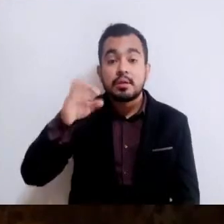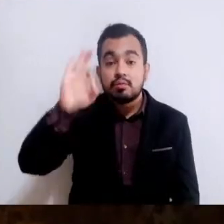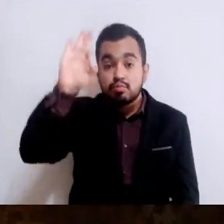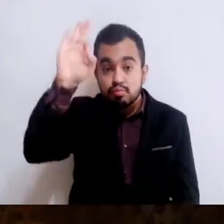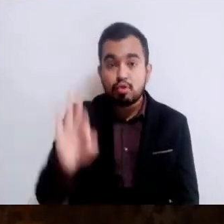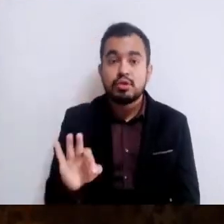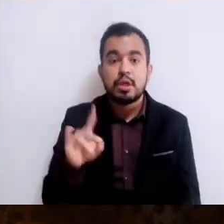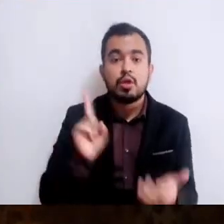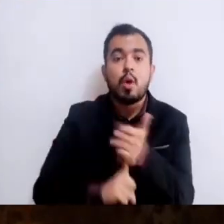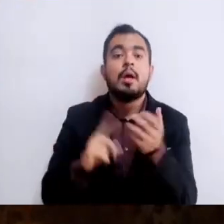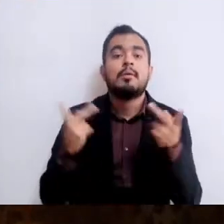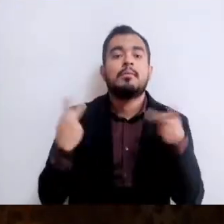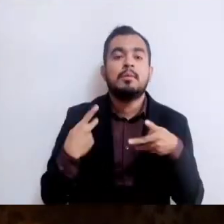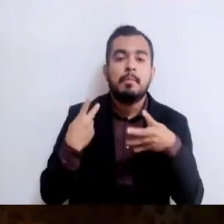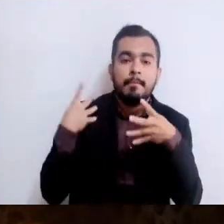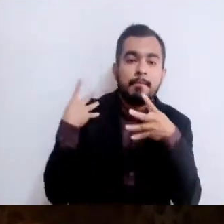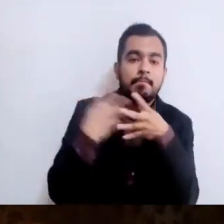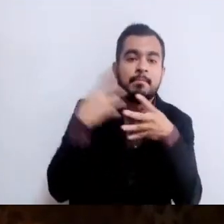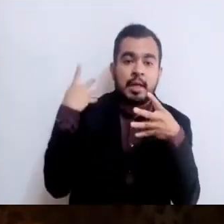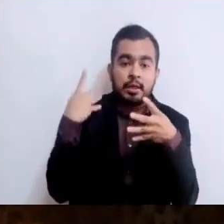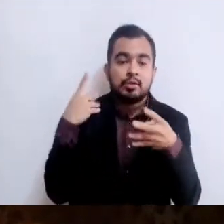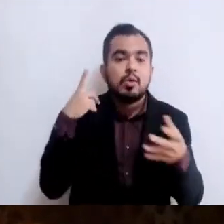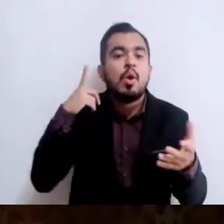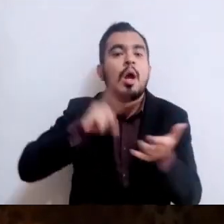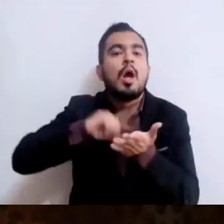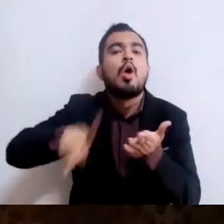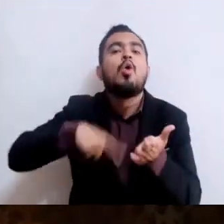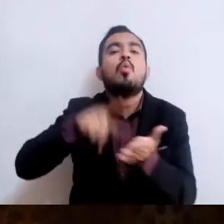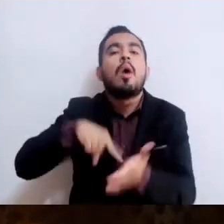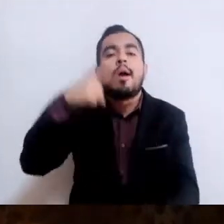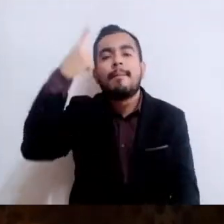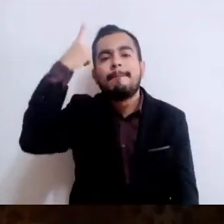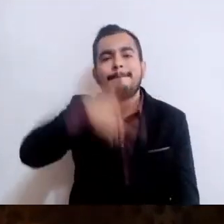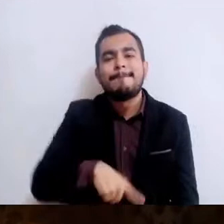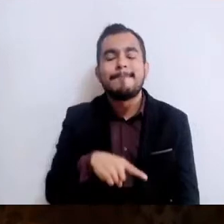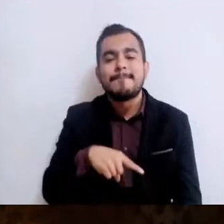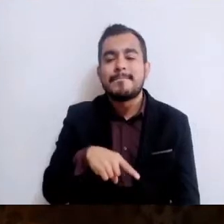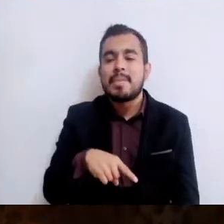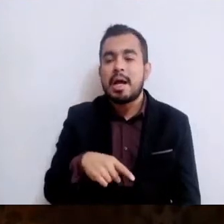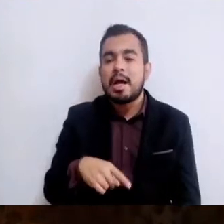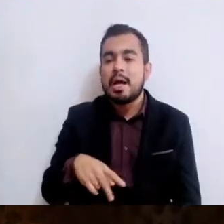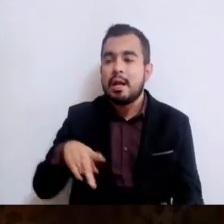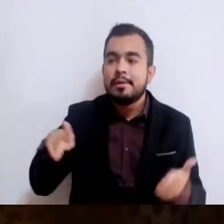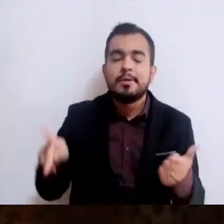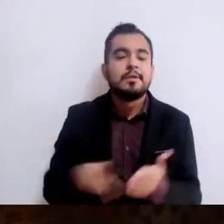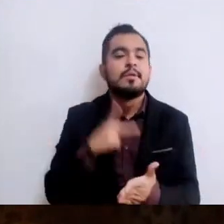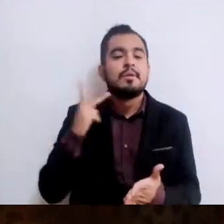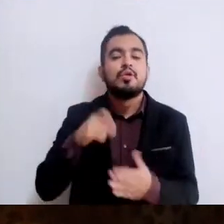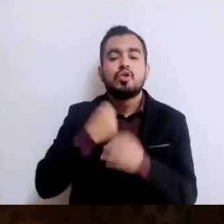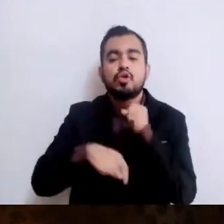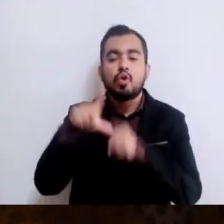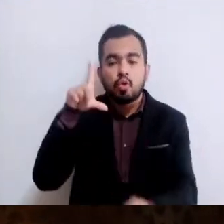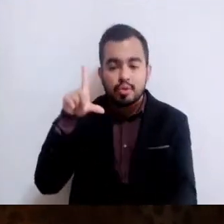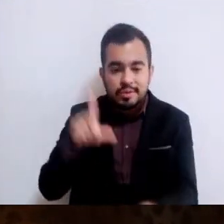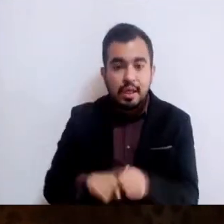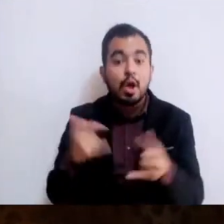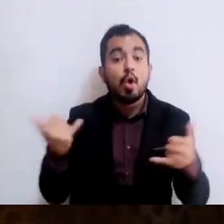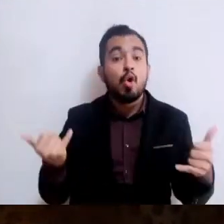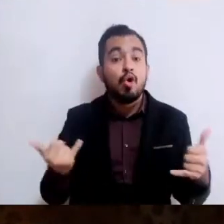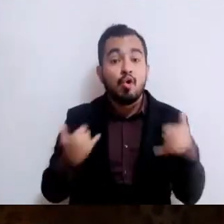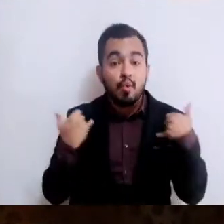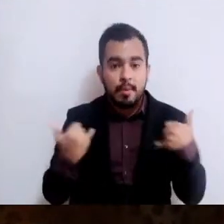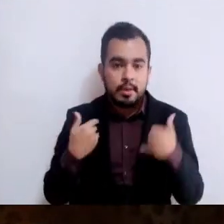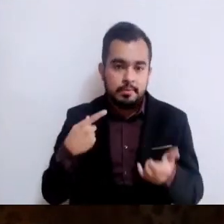de reinserción social y de centros de internamiento juvenil fueron víctimas